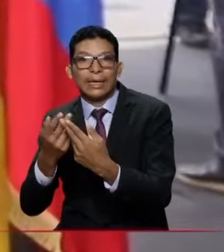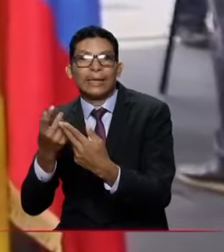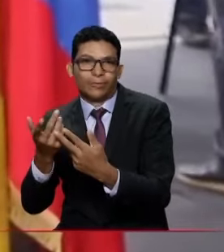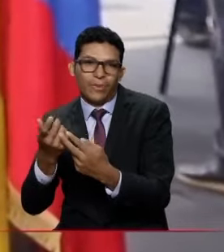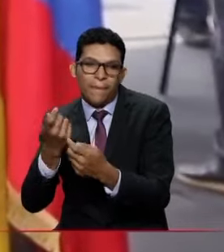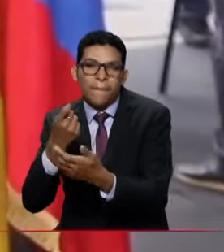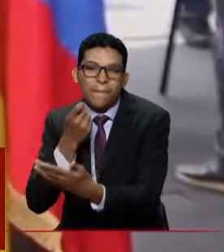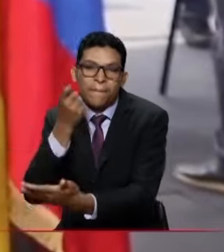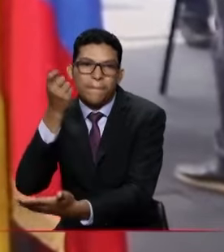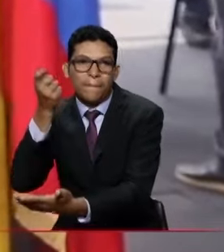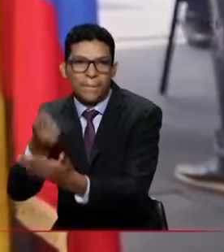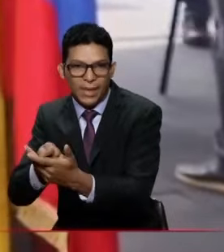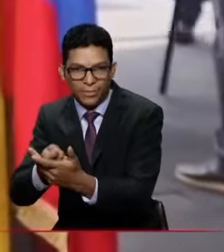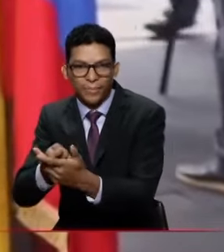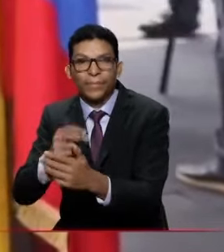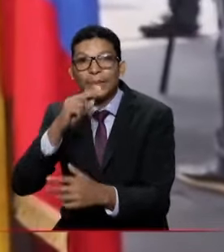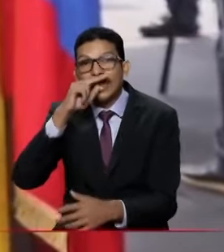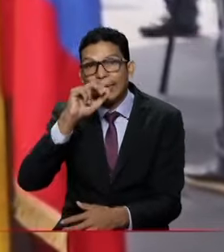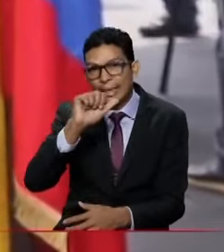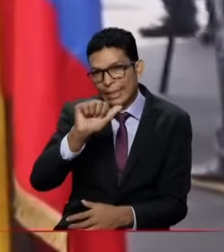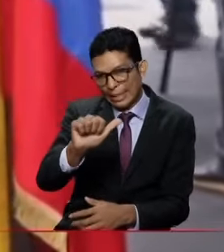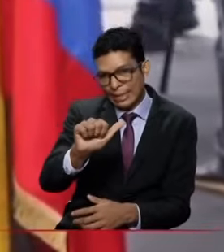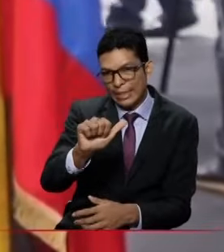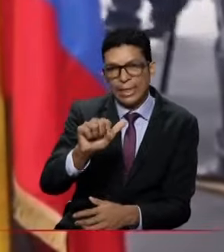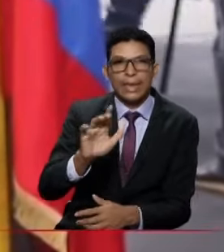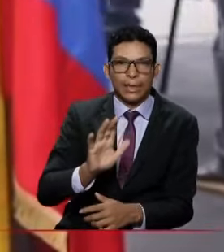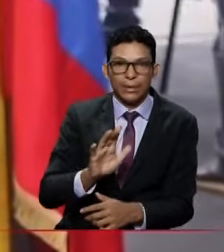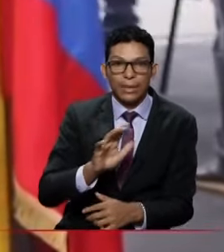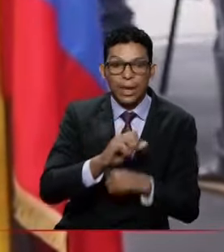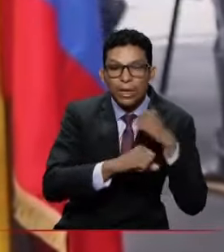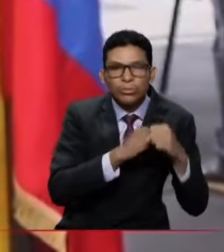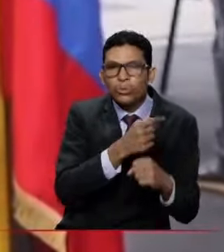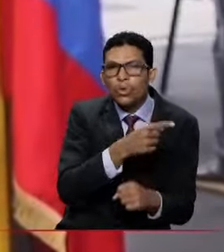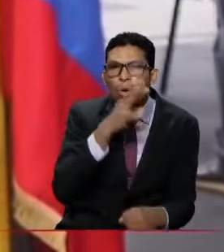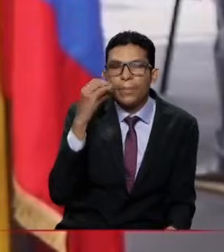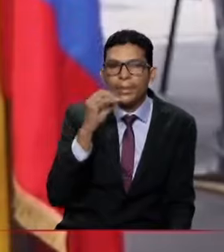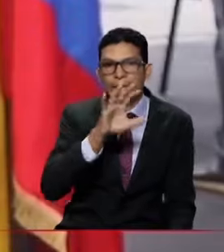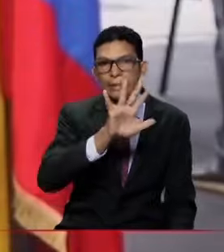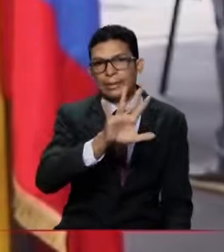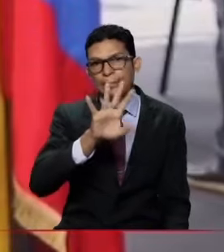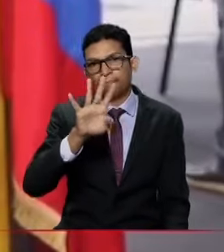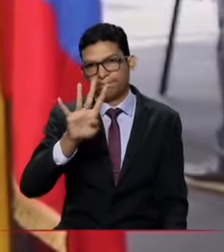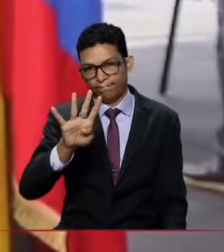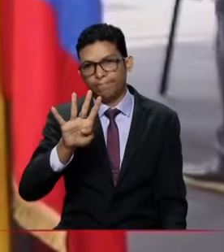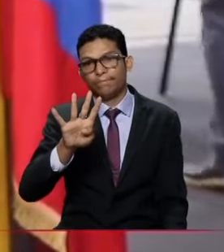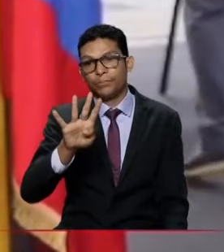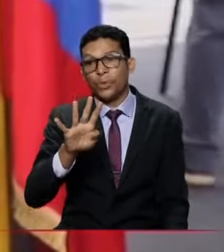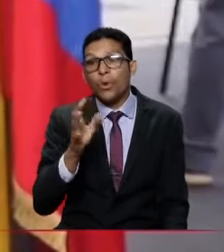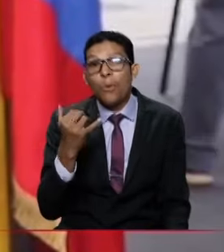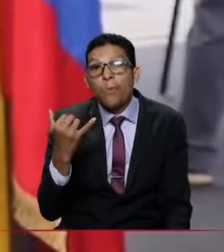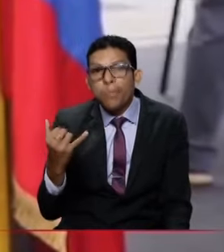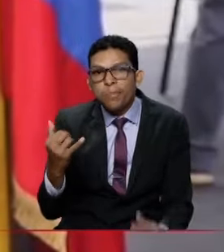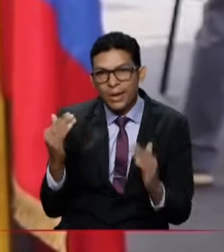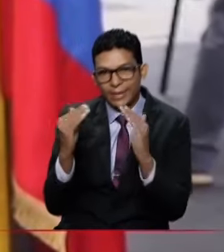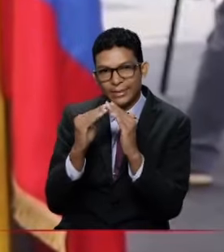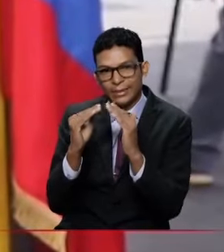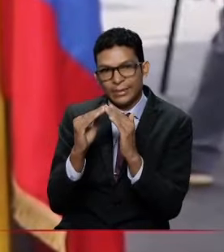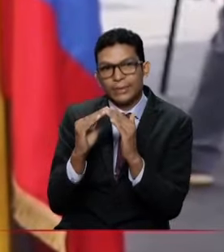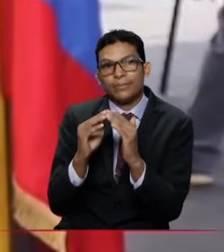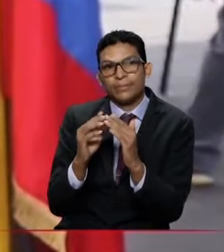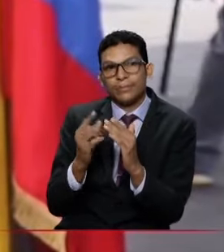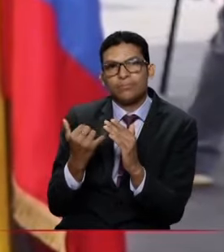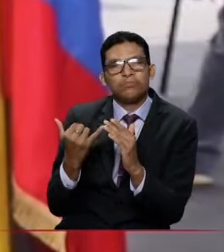de persona menor de 18 años a un hombre de 54 años, quien se encontraba al interior de esta